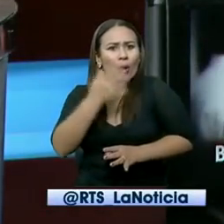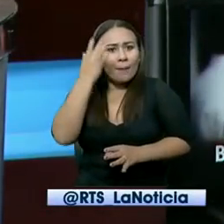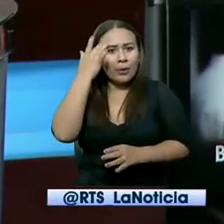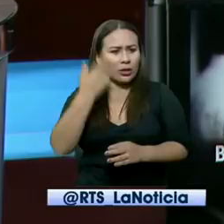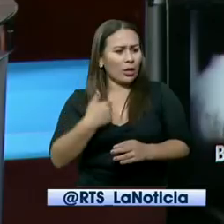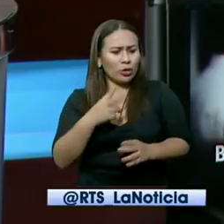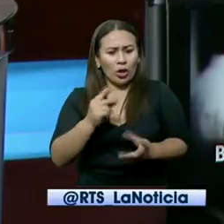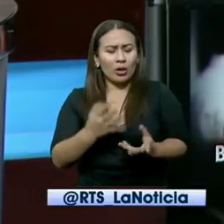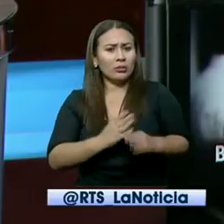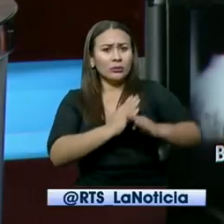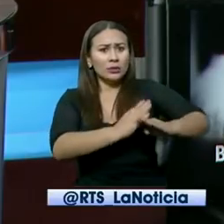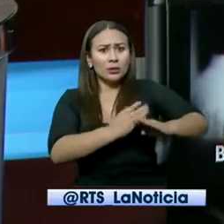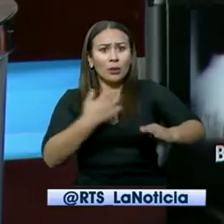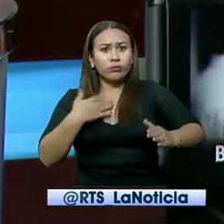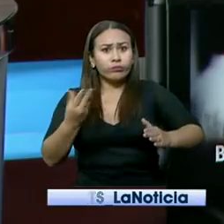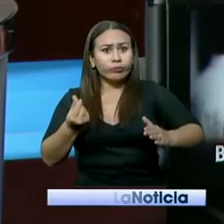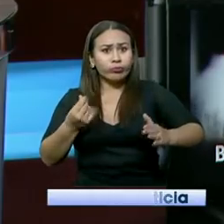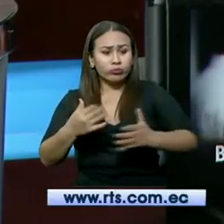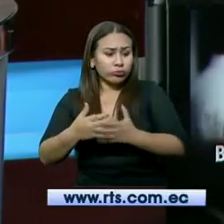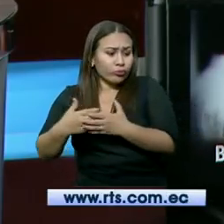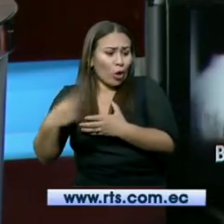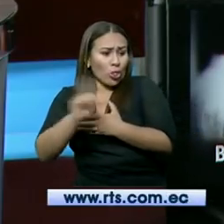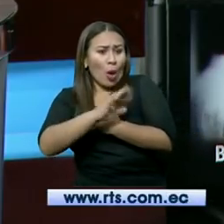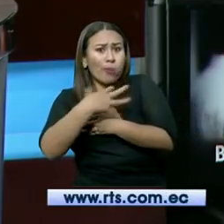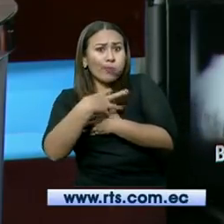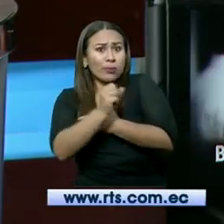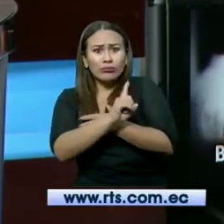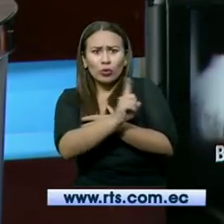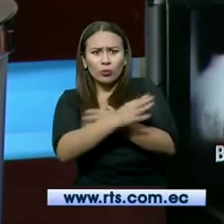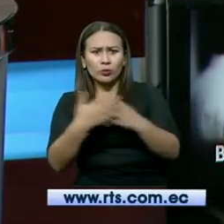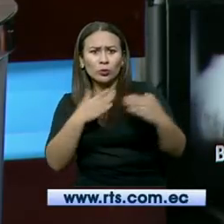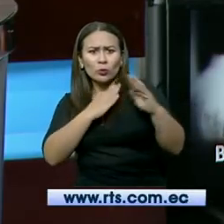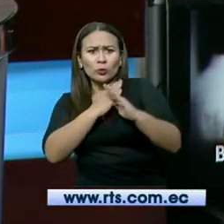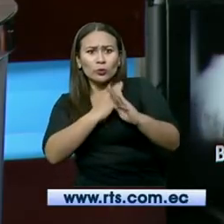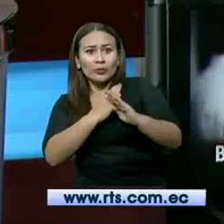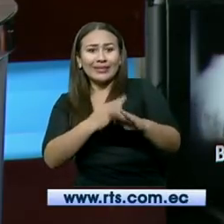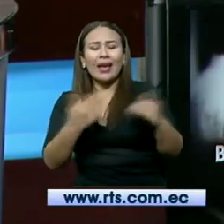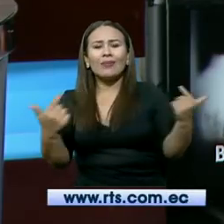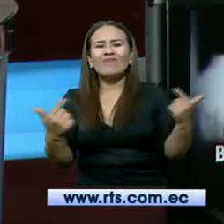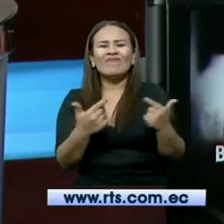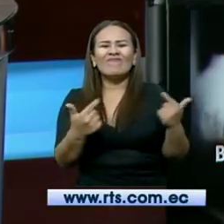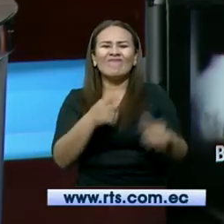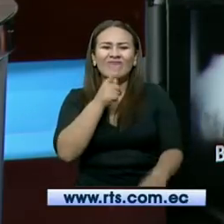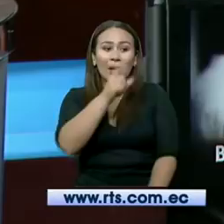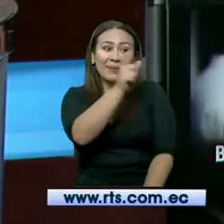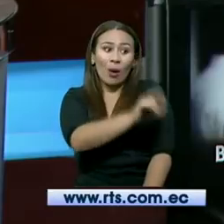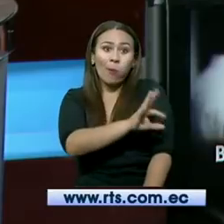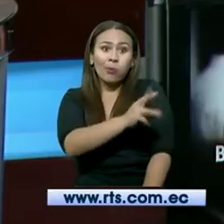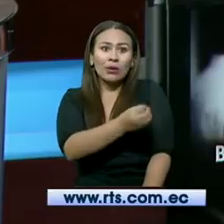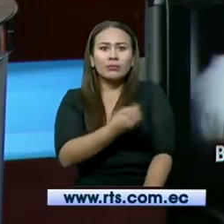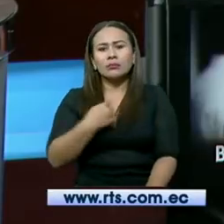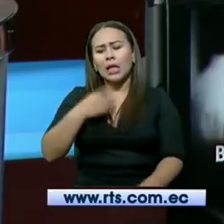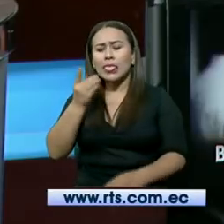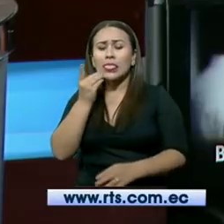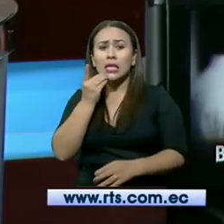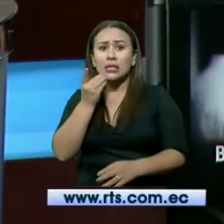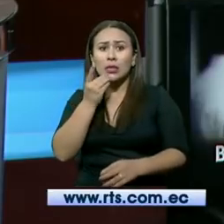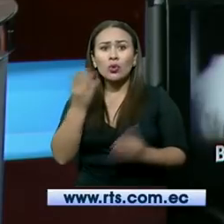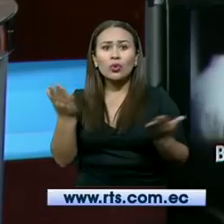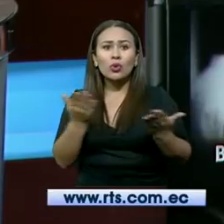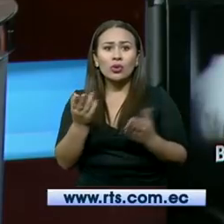ser asaltado en el sur de Guayaquil. El hecho, amigos televidentes, ocurrió cuando la víctima desayunaba en un